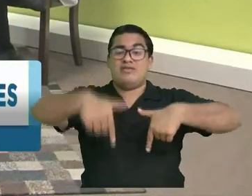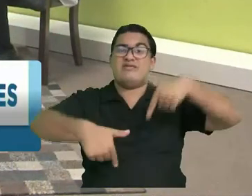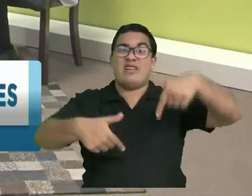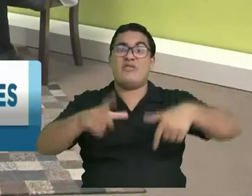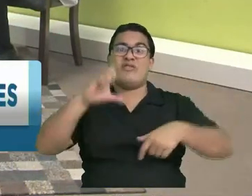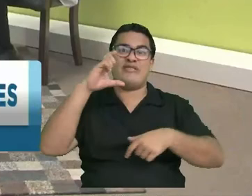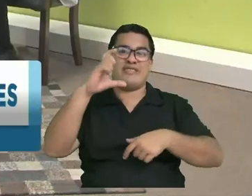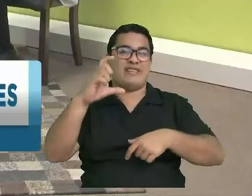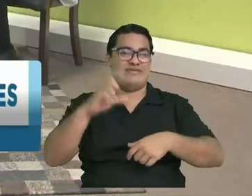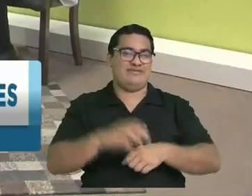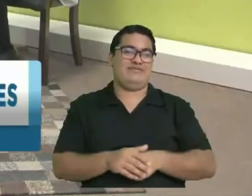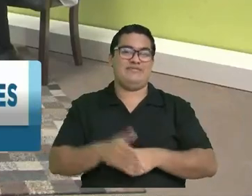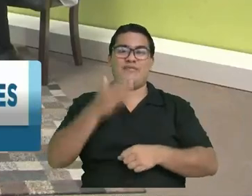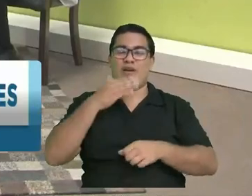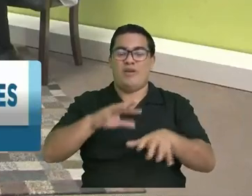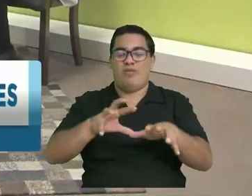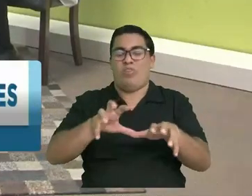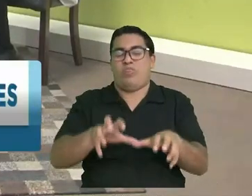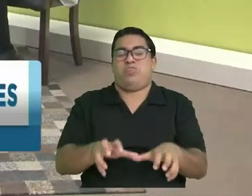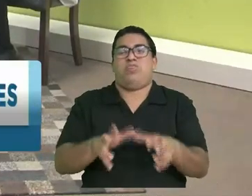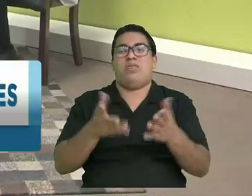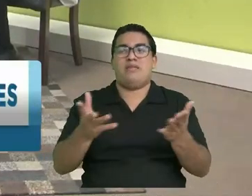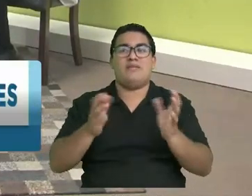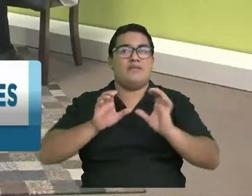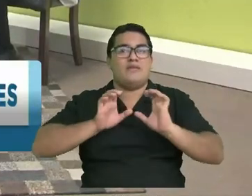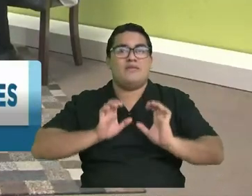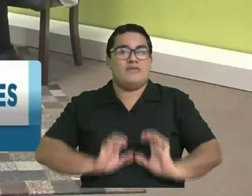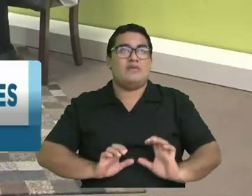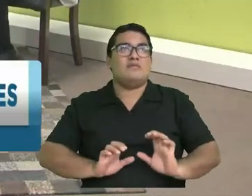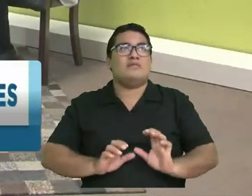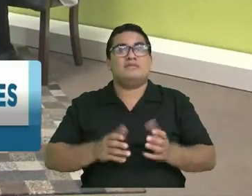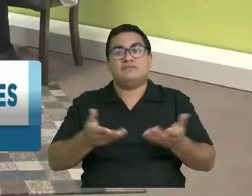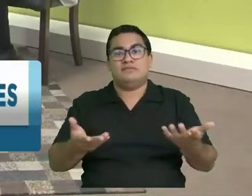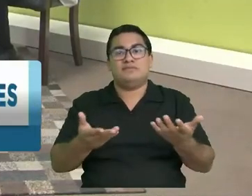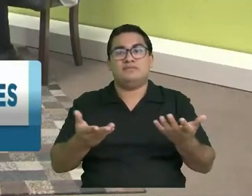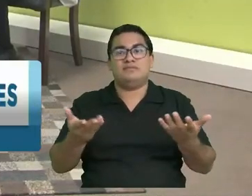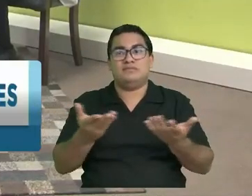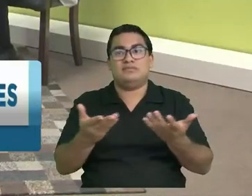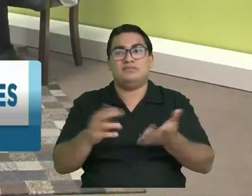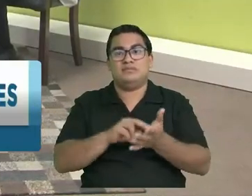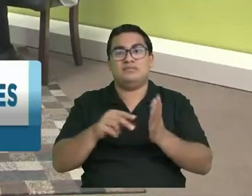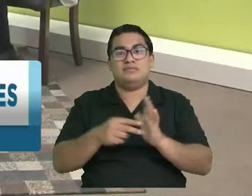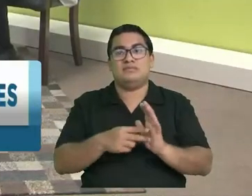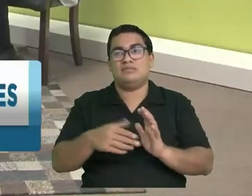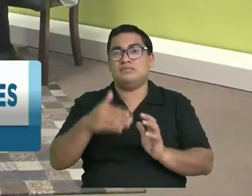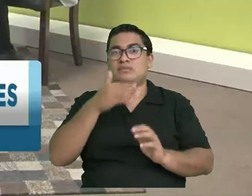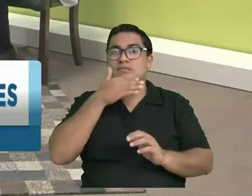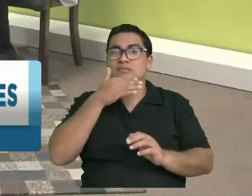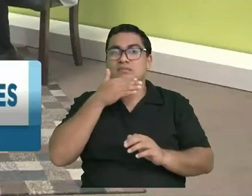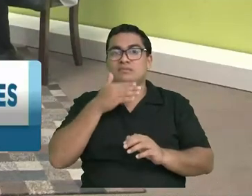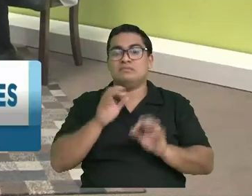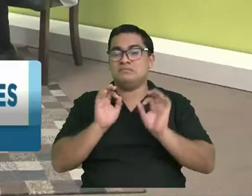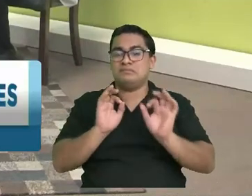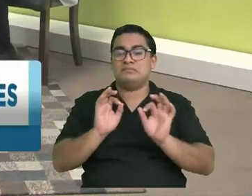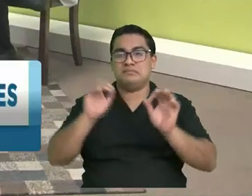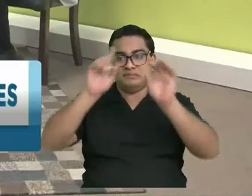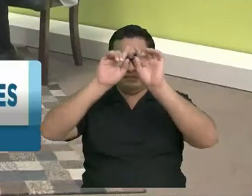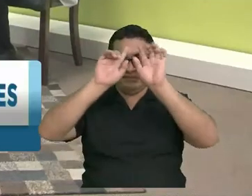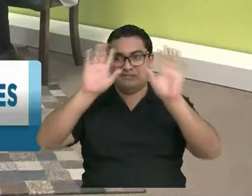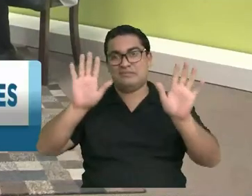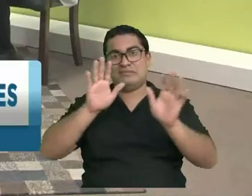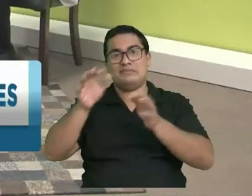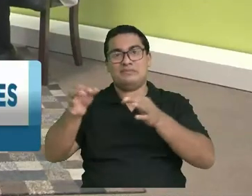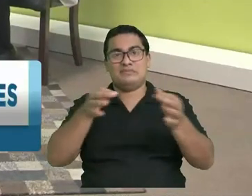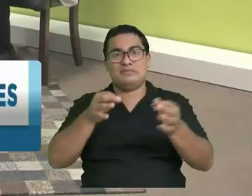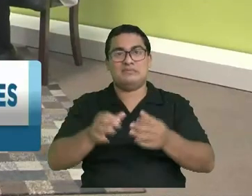Es la altura del zapato que hace que la fuerza del cuerpo caiga en la parte anterior y eso es lo que lo va a ir deteriorando. Es válida la aclaración, claro, doctor.